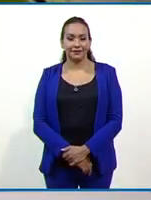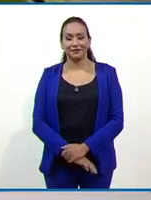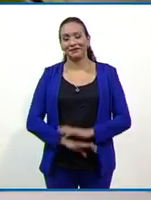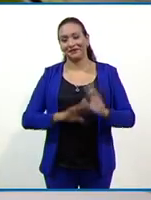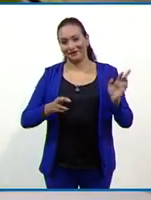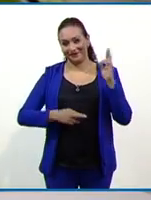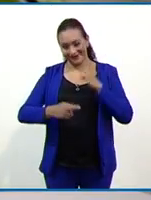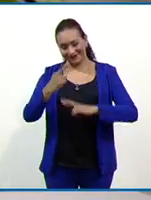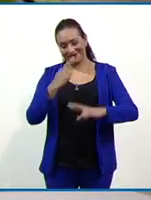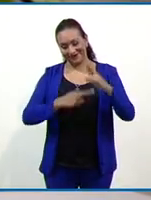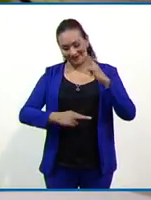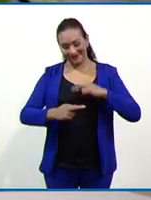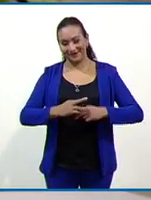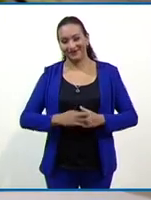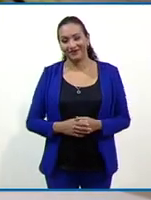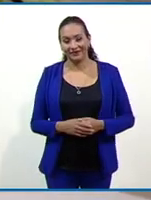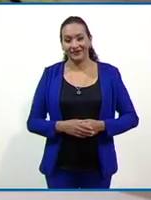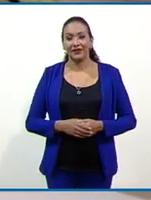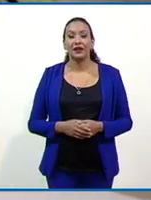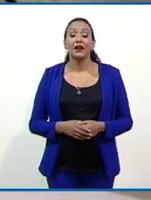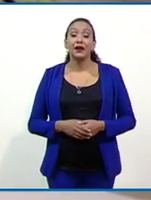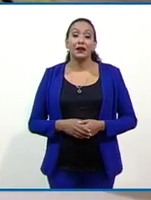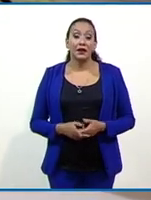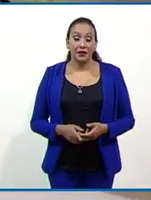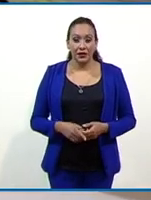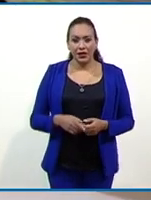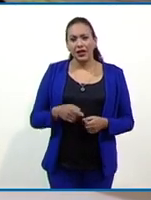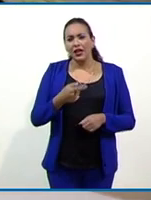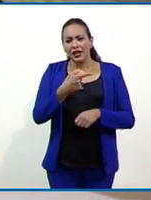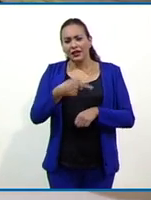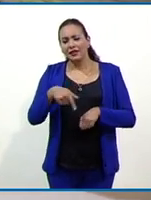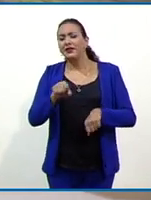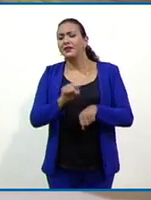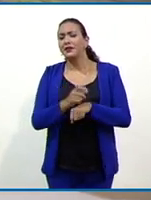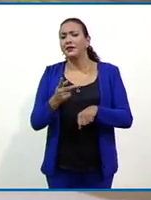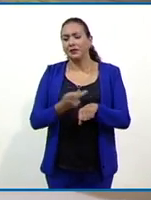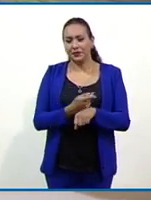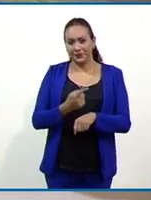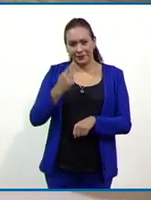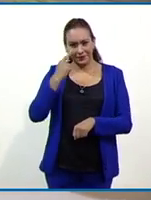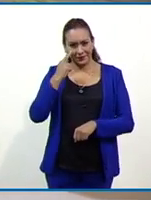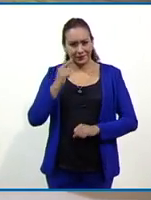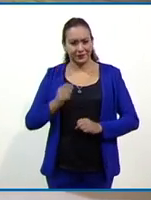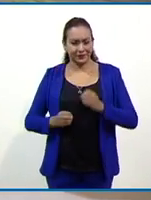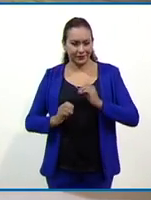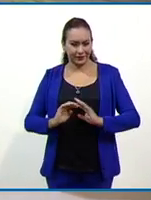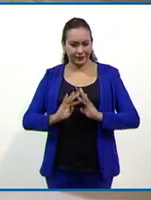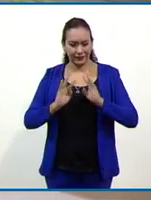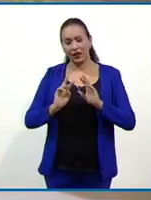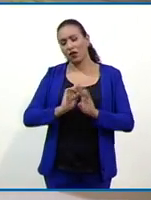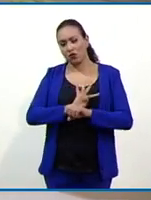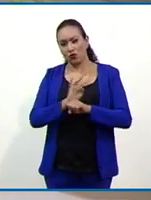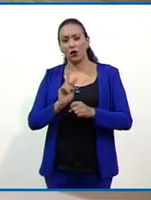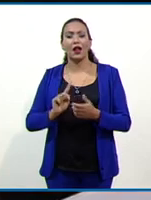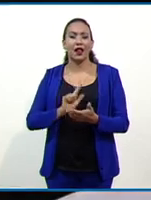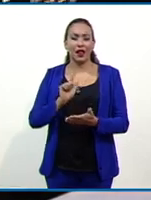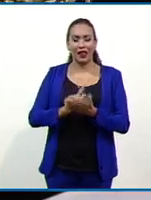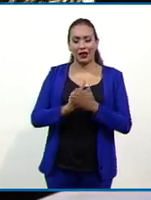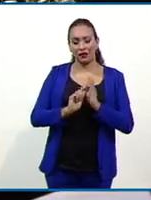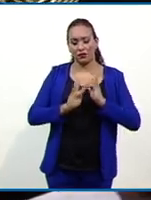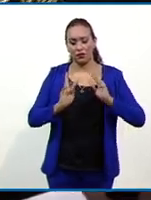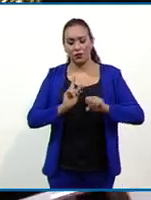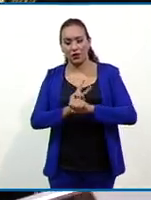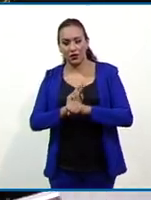Ya estamos de regreso en Resumen Semanal. El Consejo de la Judicatura Federal aprobó diversas medidas que atienden a las peticiones